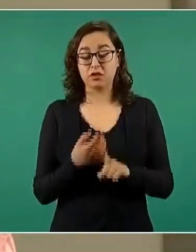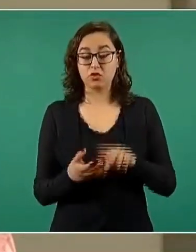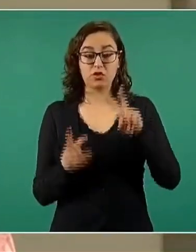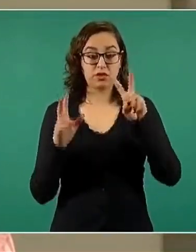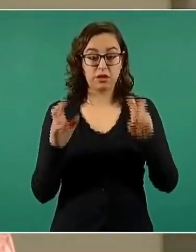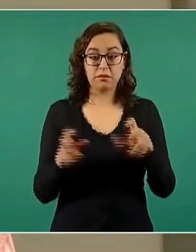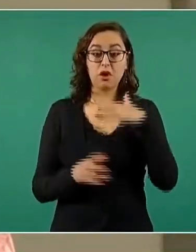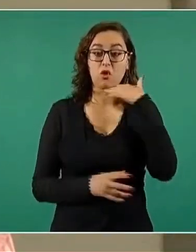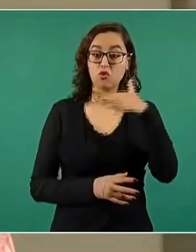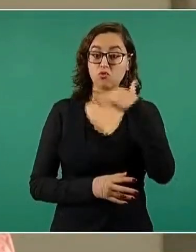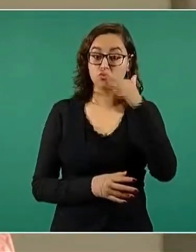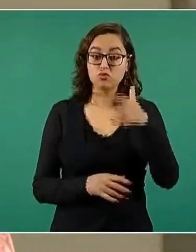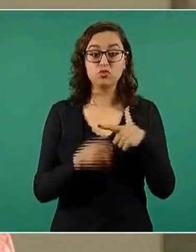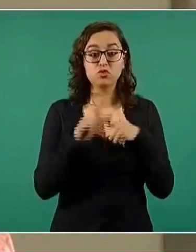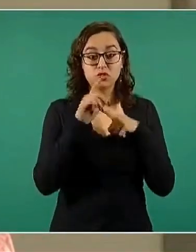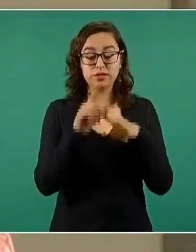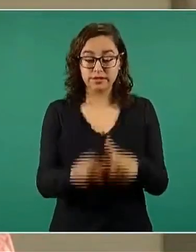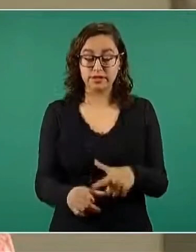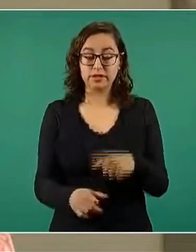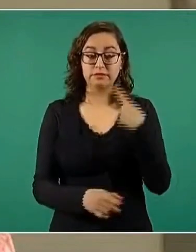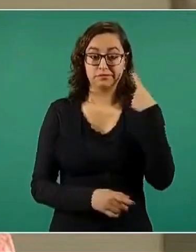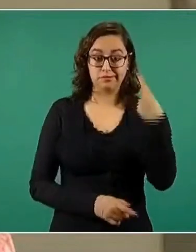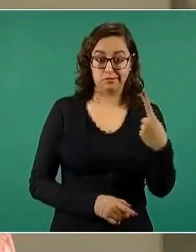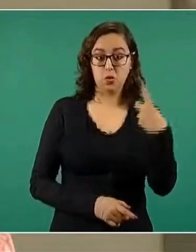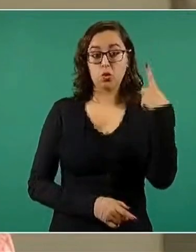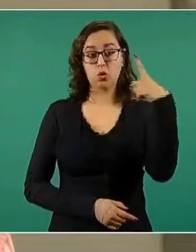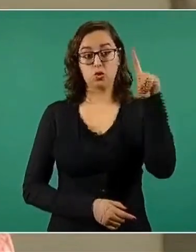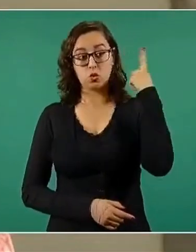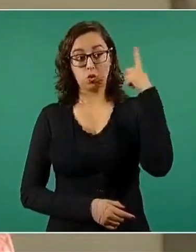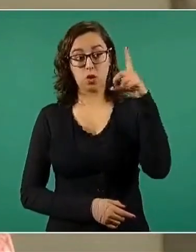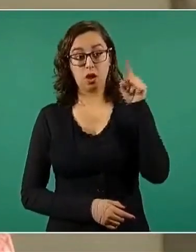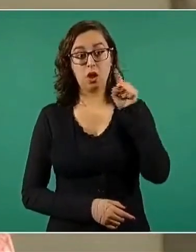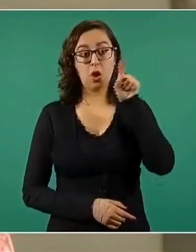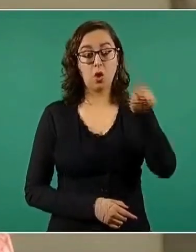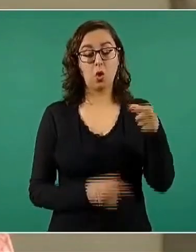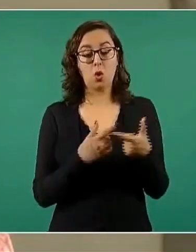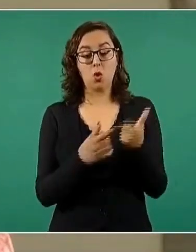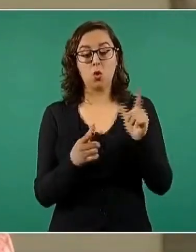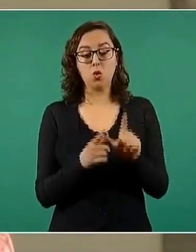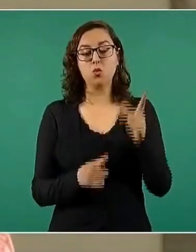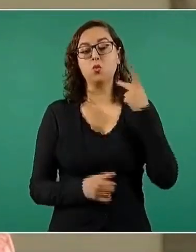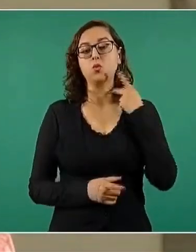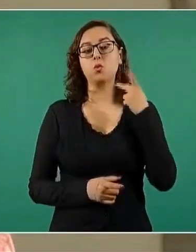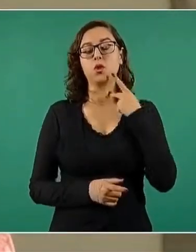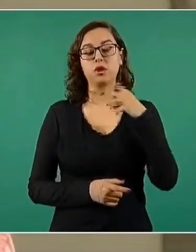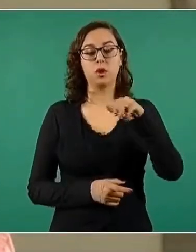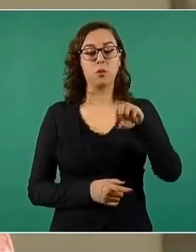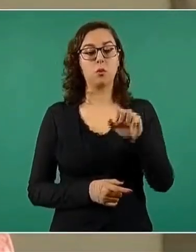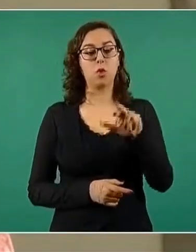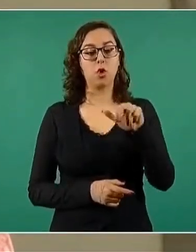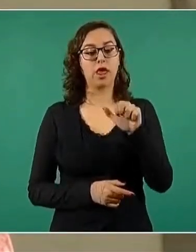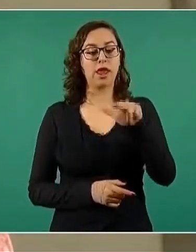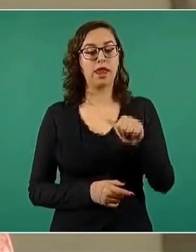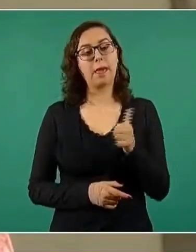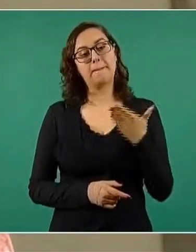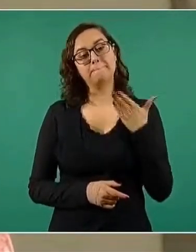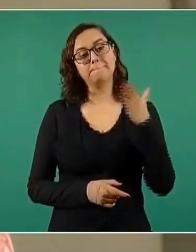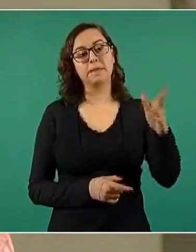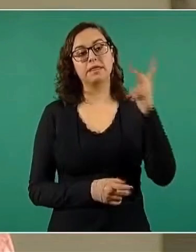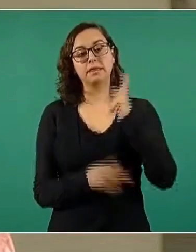Y expongo dos casos, uno muy mencionado de Durango, donde el grupo parlamentario de Morena aprobaron una deuda para el gobierno por más